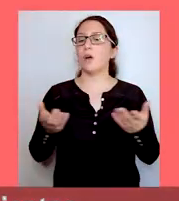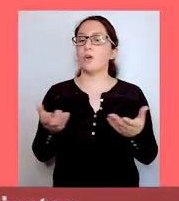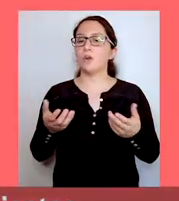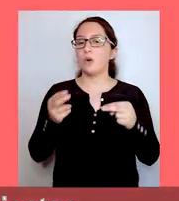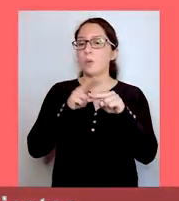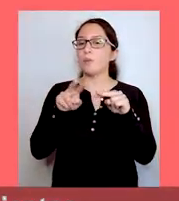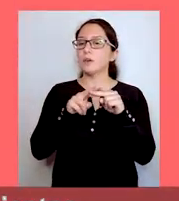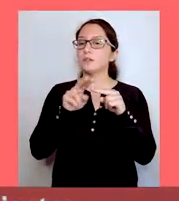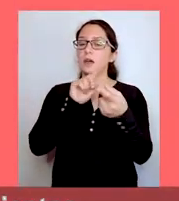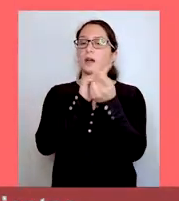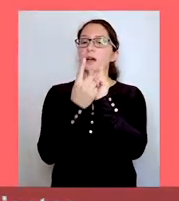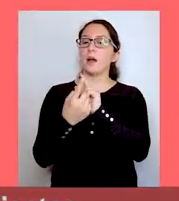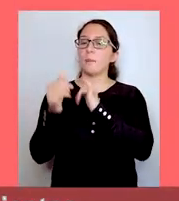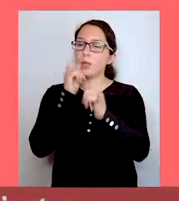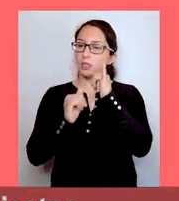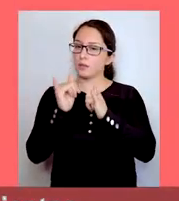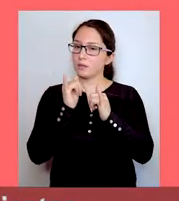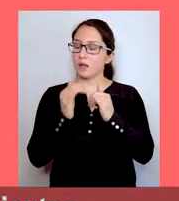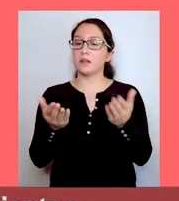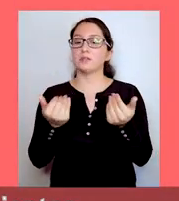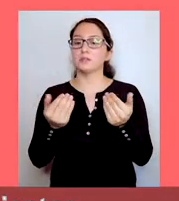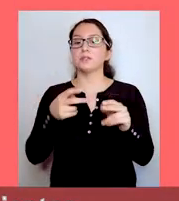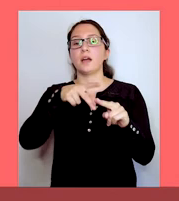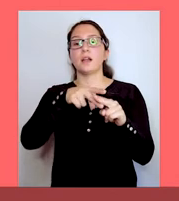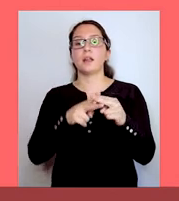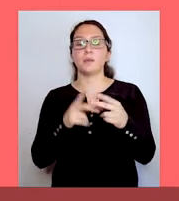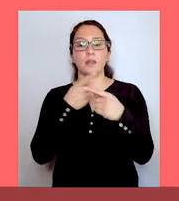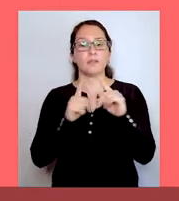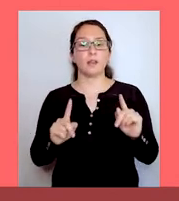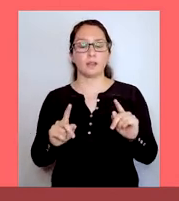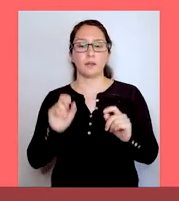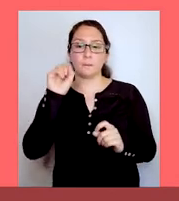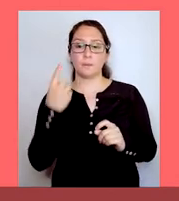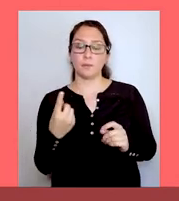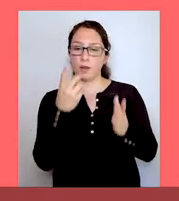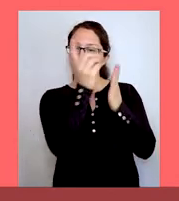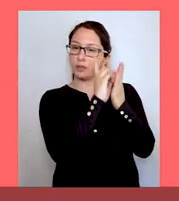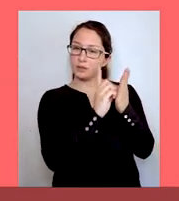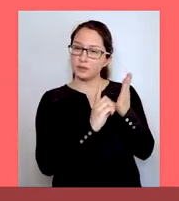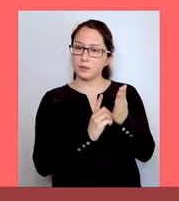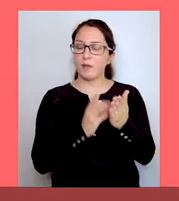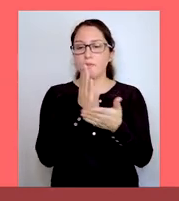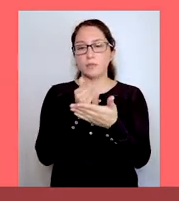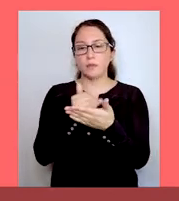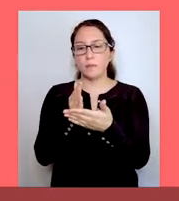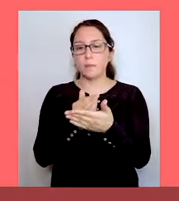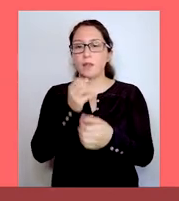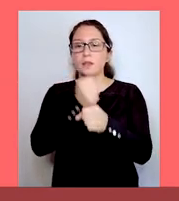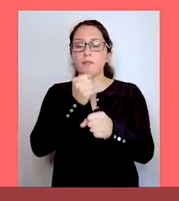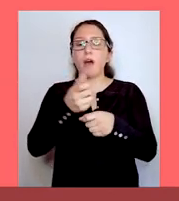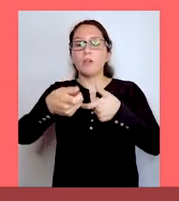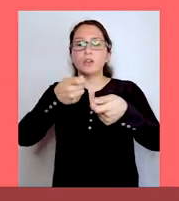Para realizar una transformación digital, necesitarás de varias herramientas. La primera es diseñar un modelo de trabajo o de